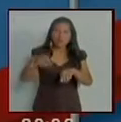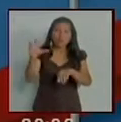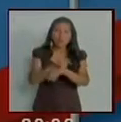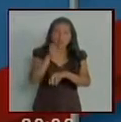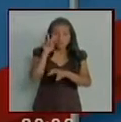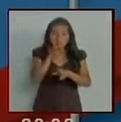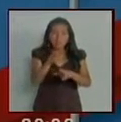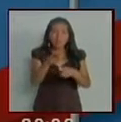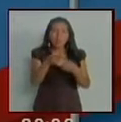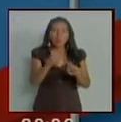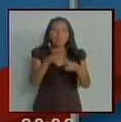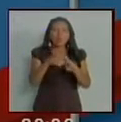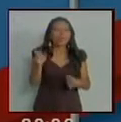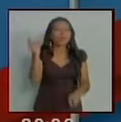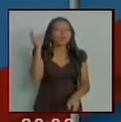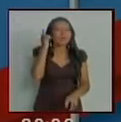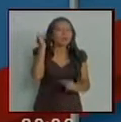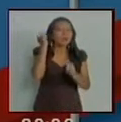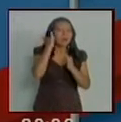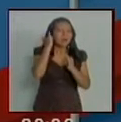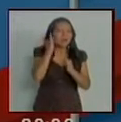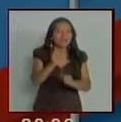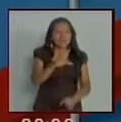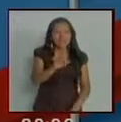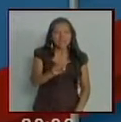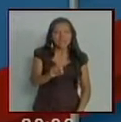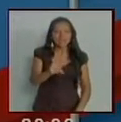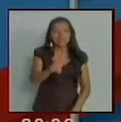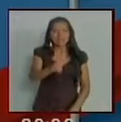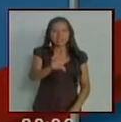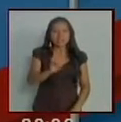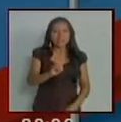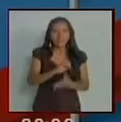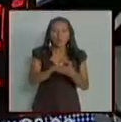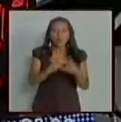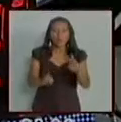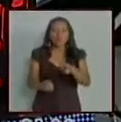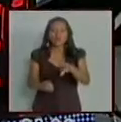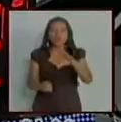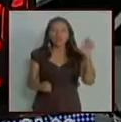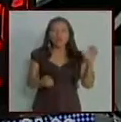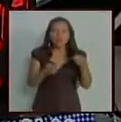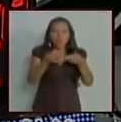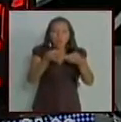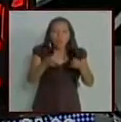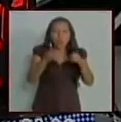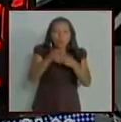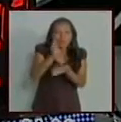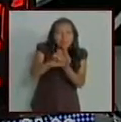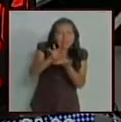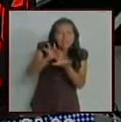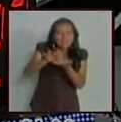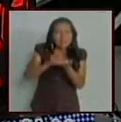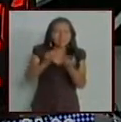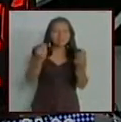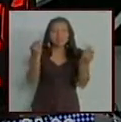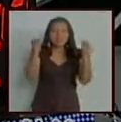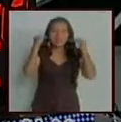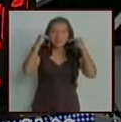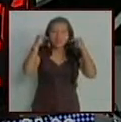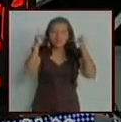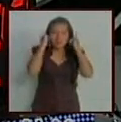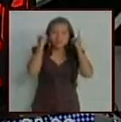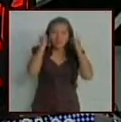y desova. Y encuentras 30, 60, 200 huevos, larvas que hacen de mosca. Wow.